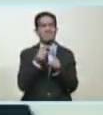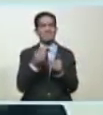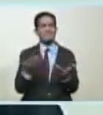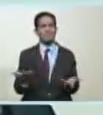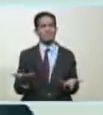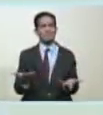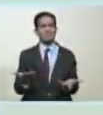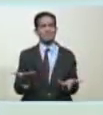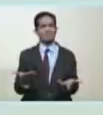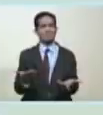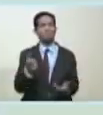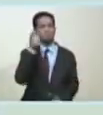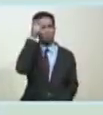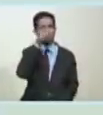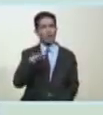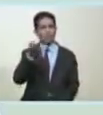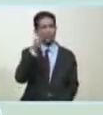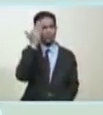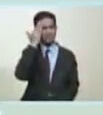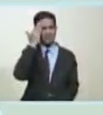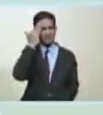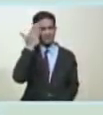Nuestro pueblo lo sabe.